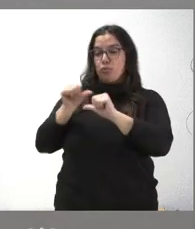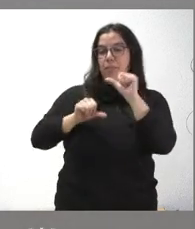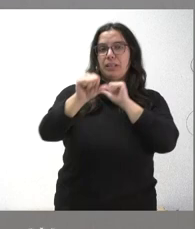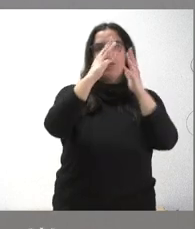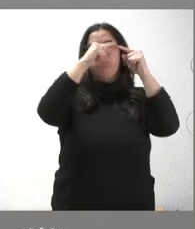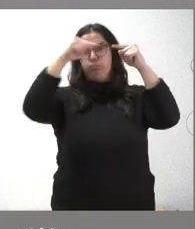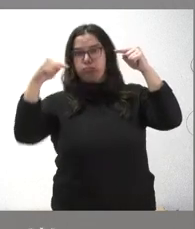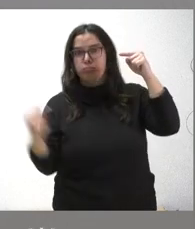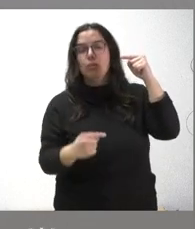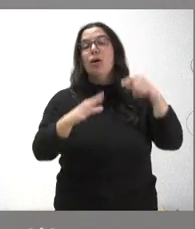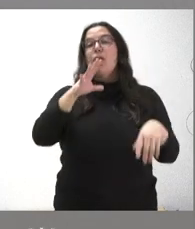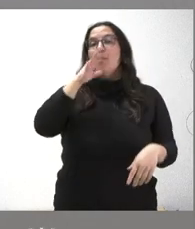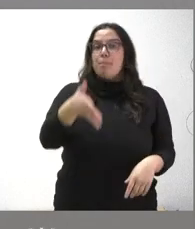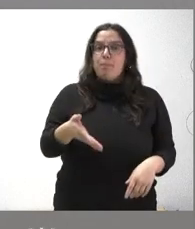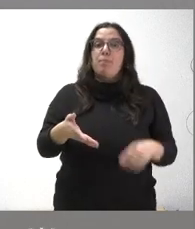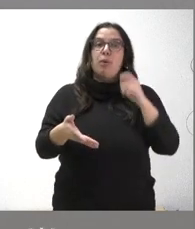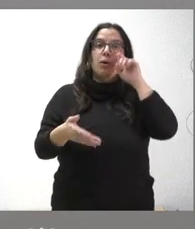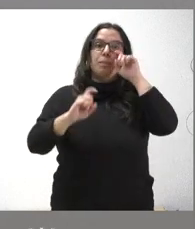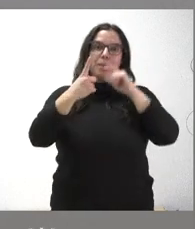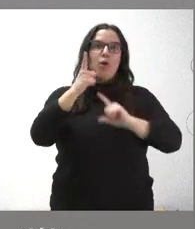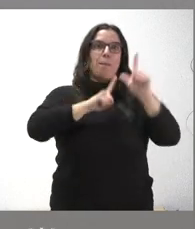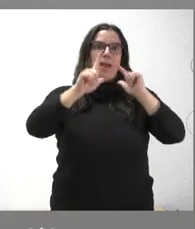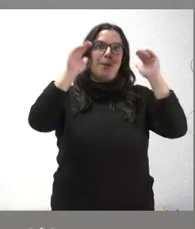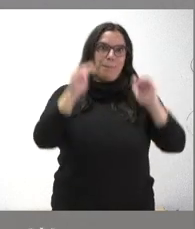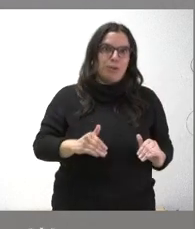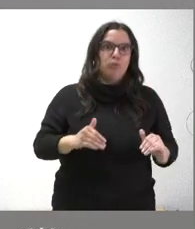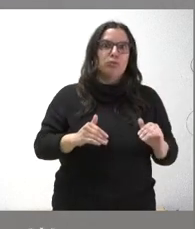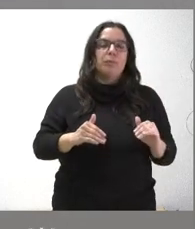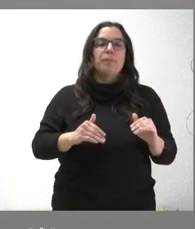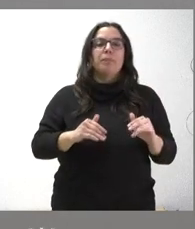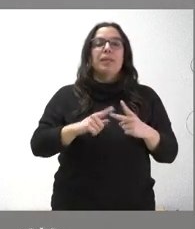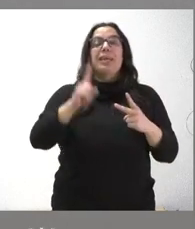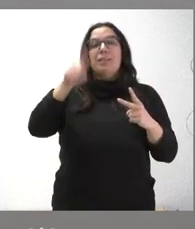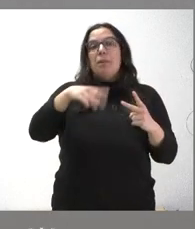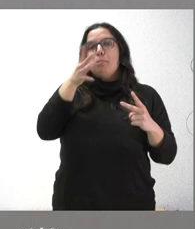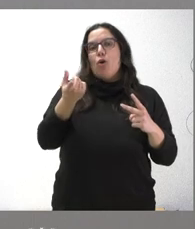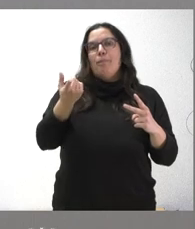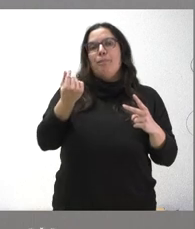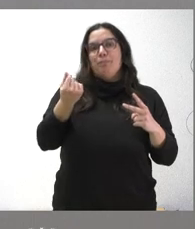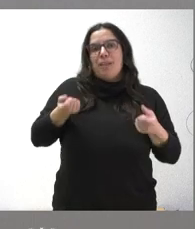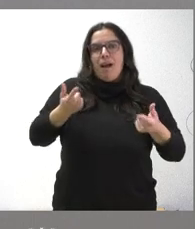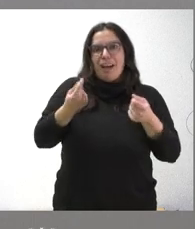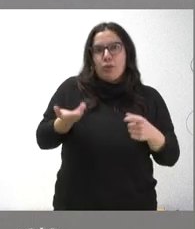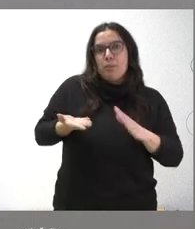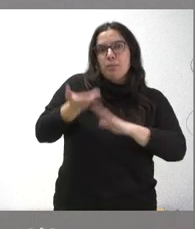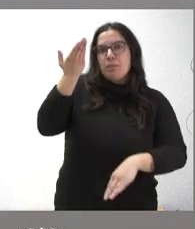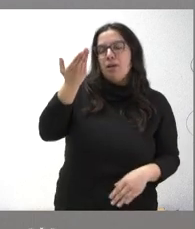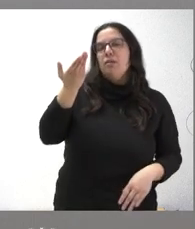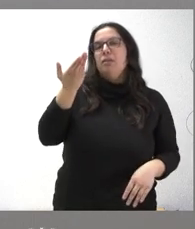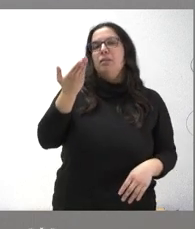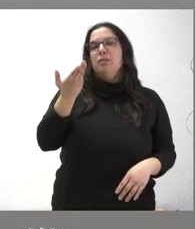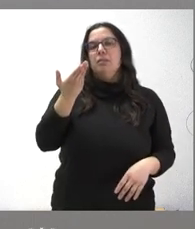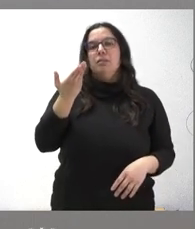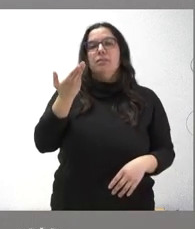consecuencia de la reducción del número de viajes desde la pandemia y también por el incremento en el coste del transporte